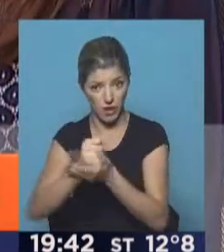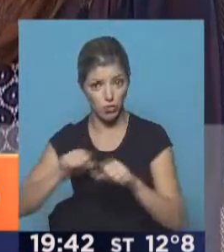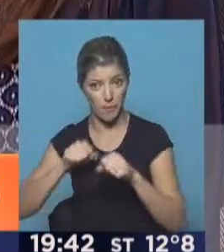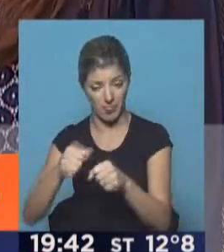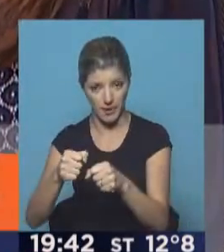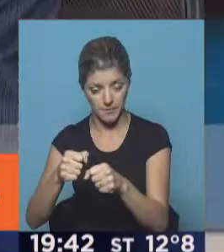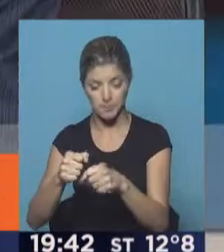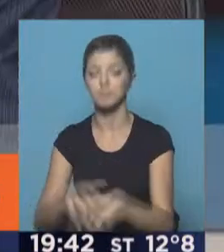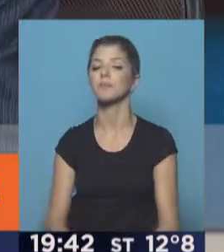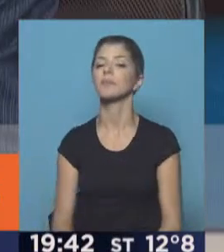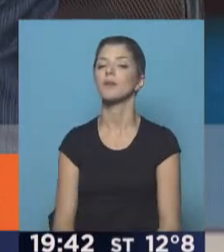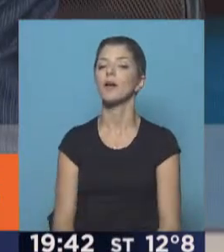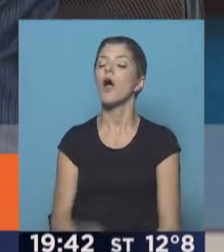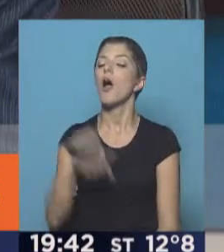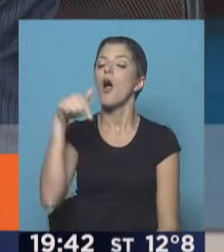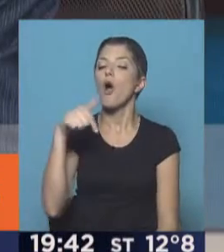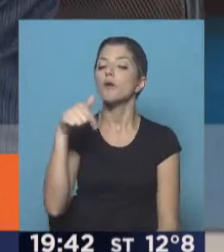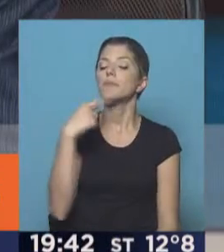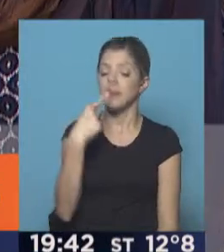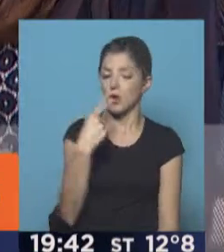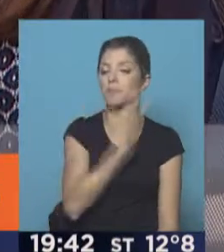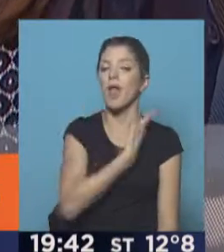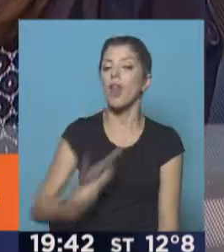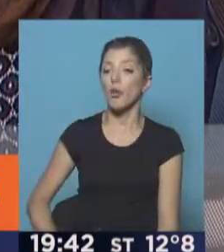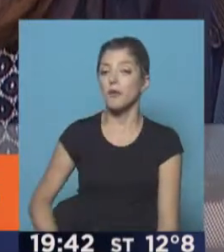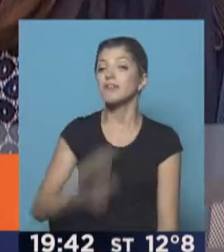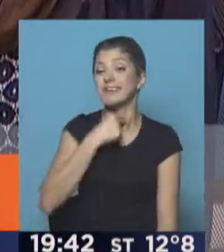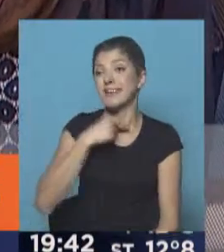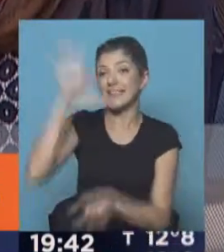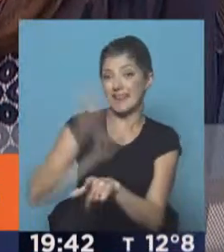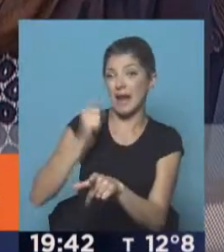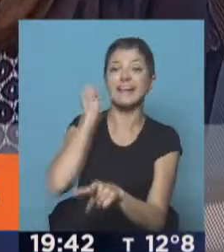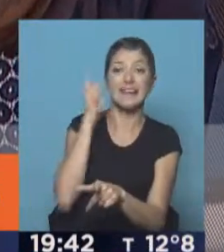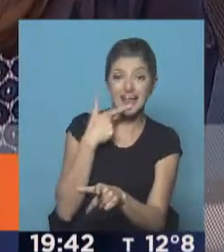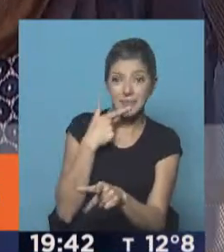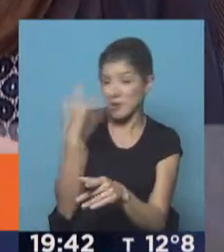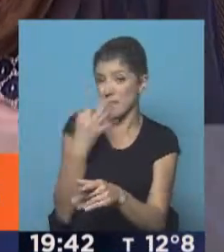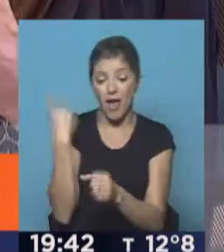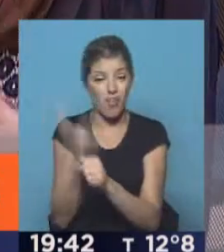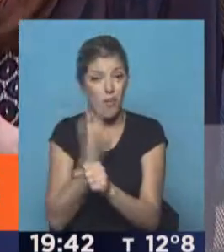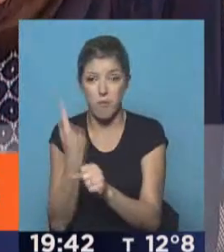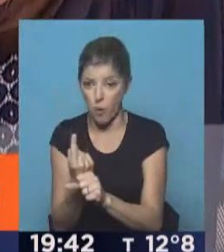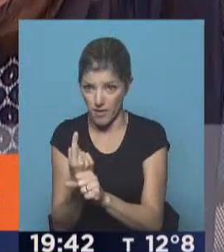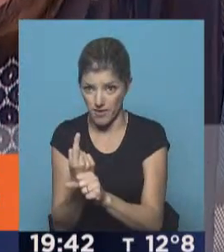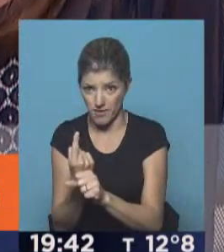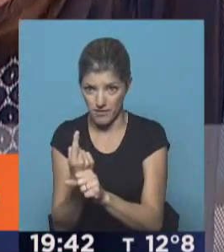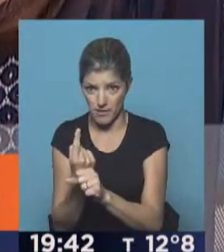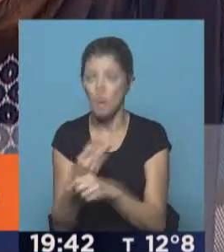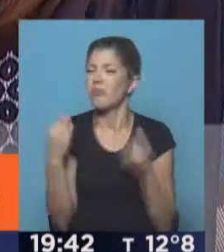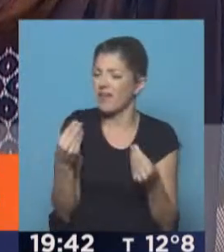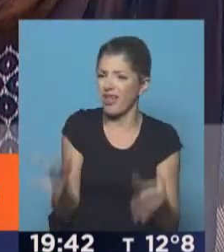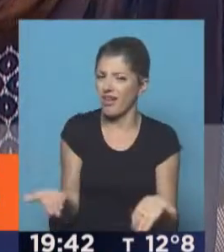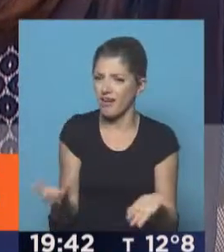dijo que hoy por hoy, aun cuando Argentina quisiera importar más gas, en la práctica no podría, aún teniendo los recursos. ¿Por qué es